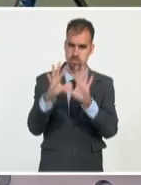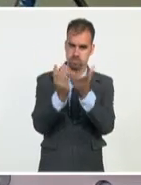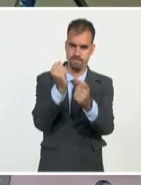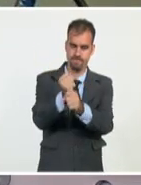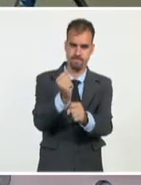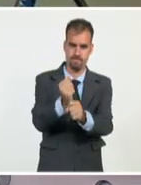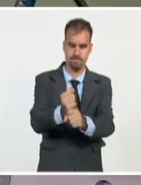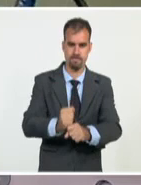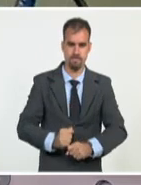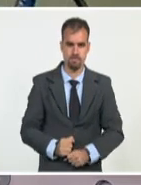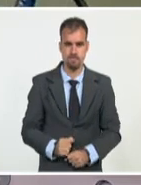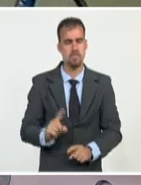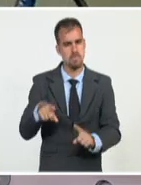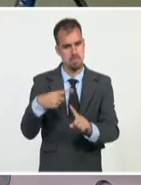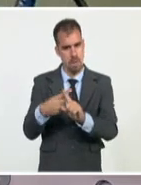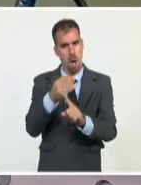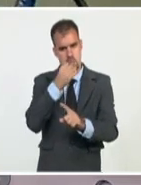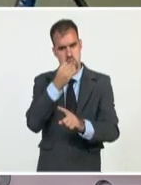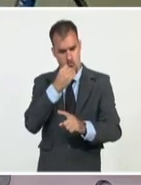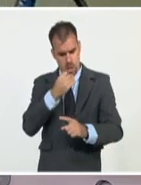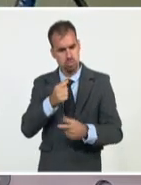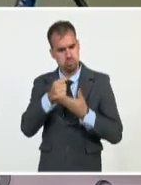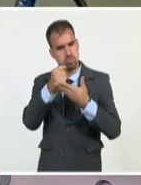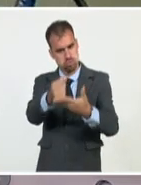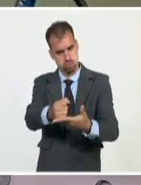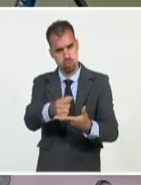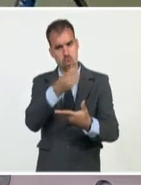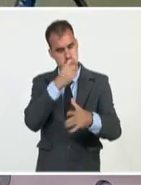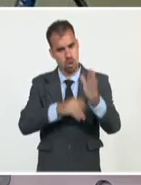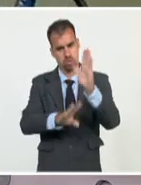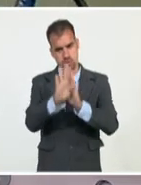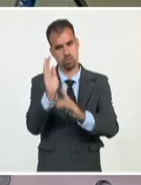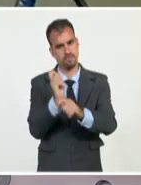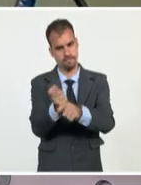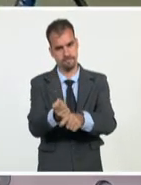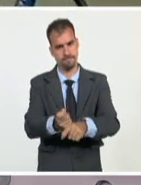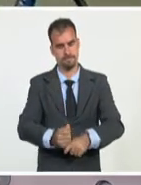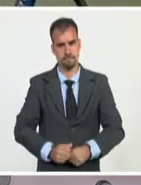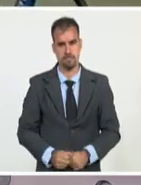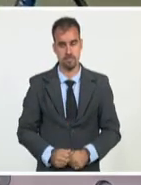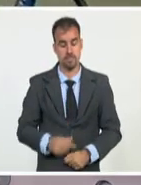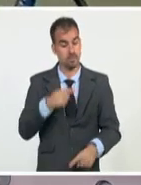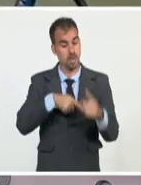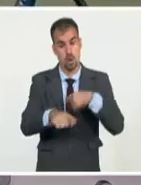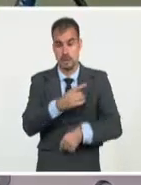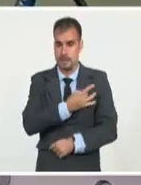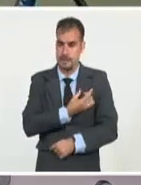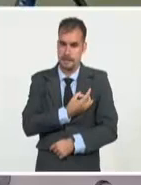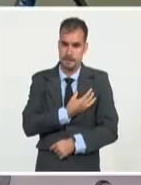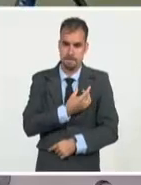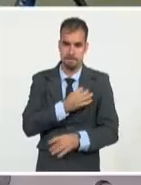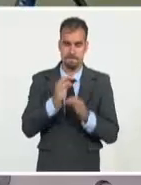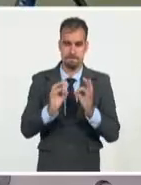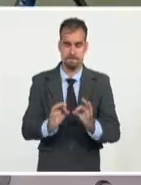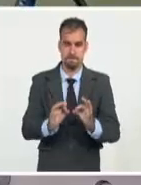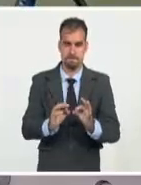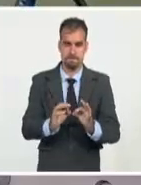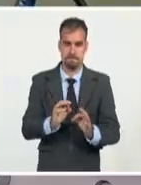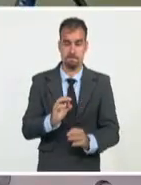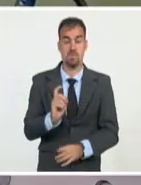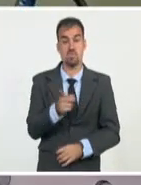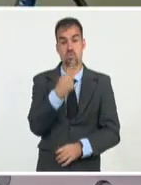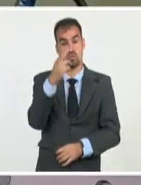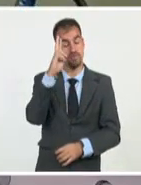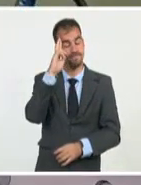hubiera aportado mucho más a la causa. En este momento de extremo pesar, pensamos también en el pueblo